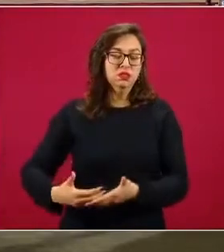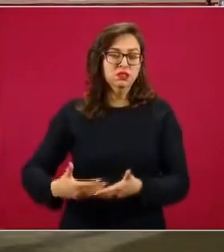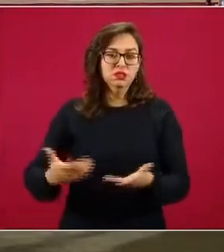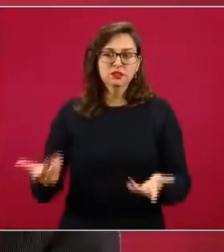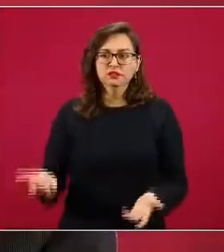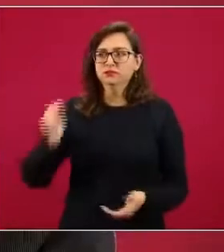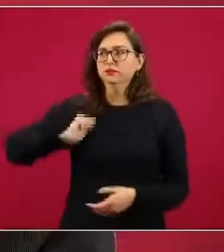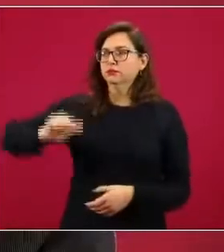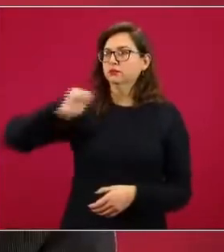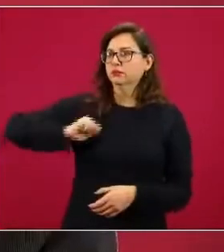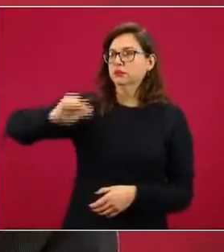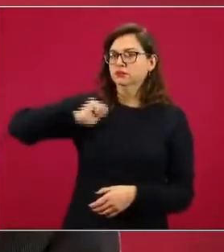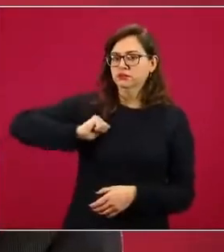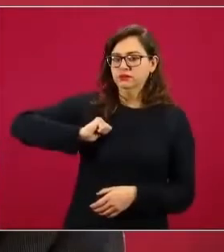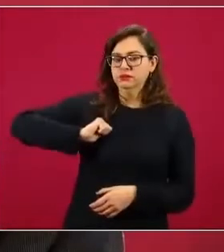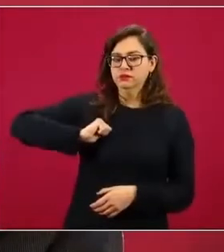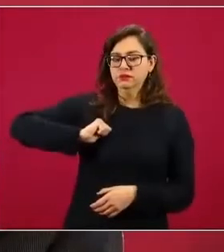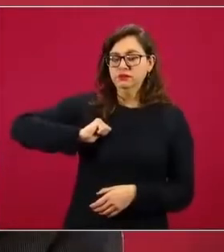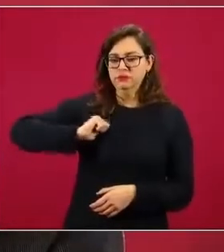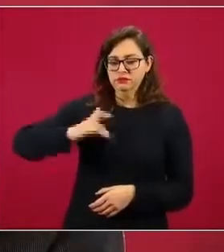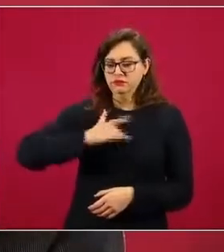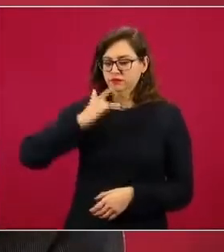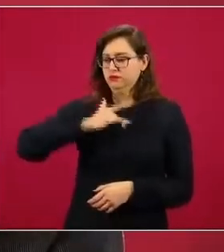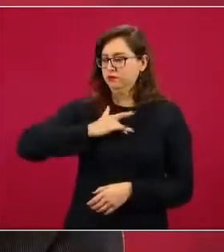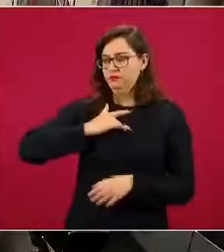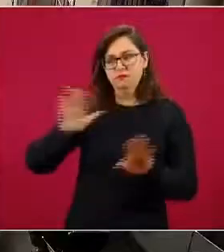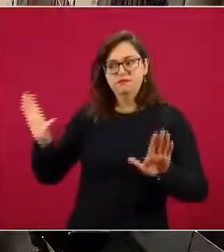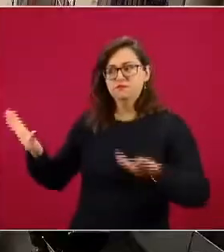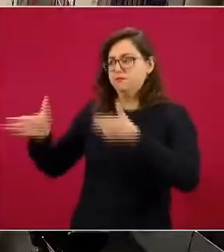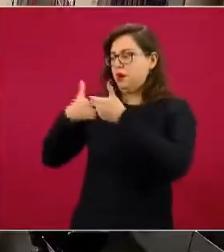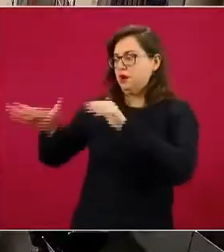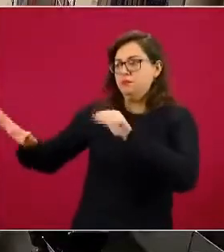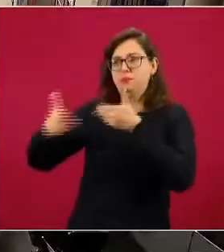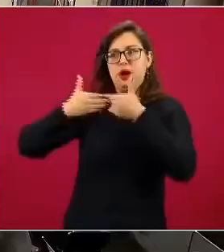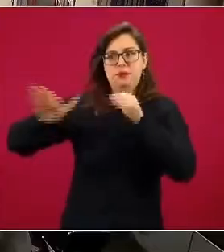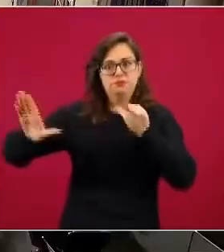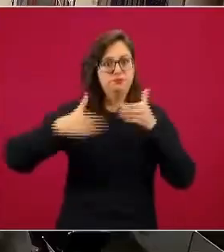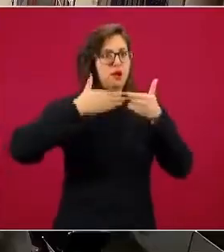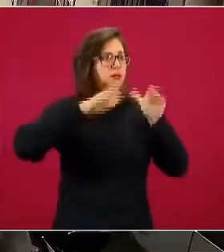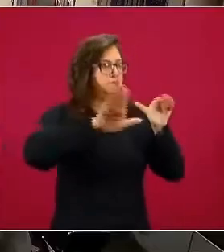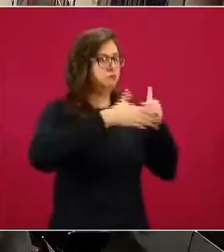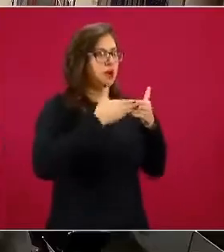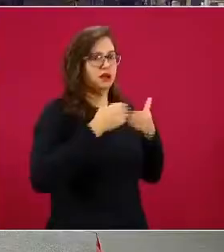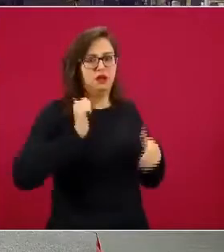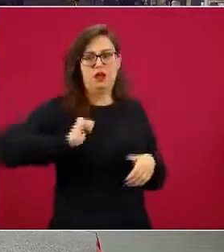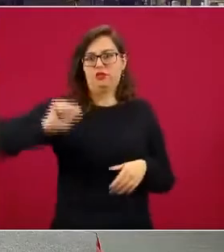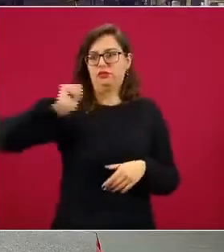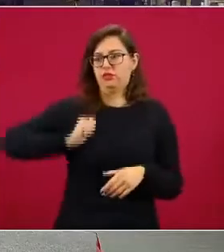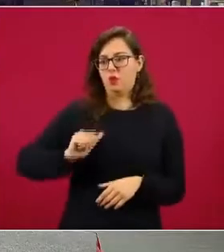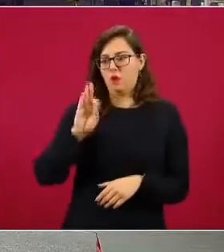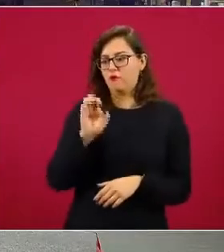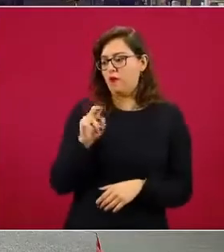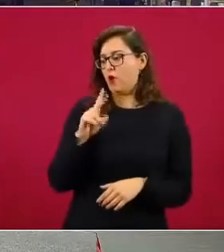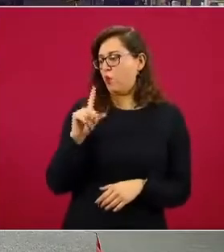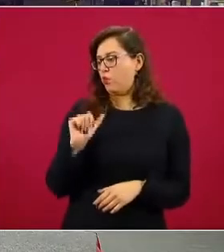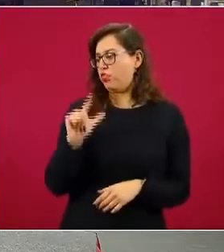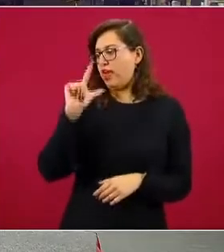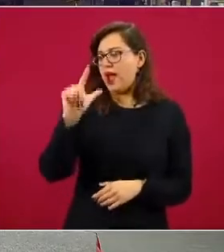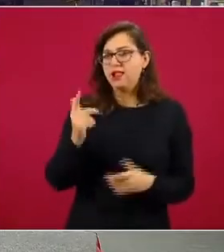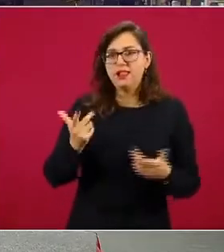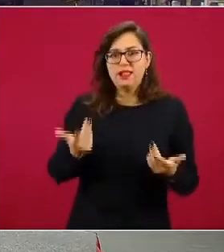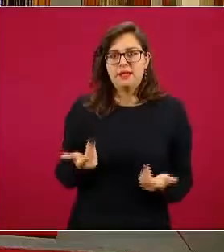las autoridades gubernamentales de los territorios de entonces, de la era antigua, de los feudos en la era